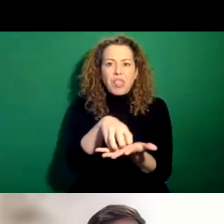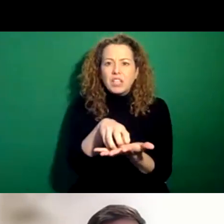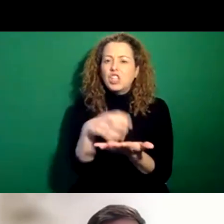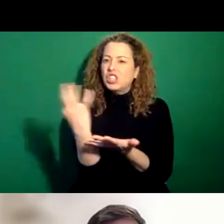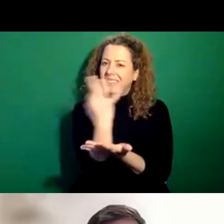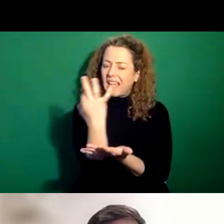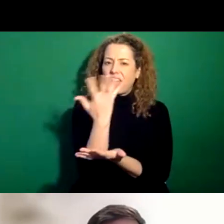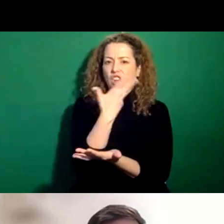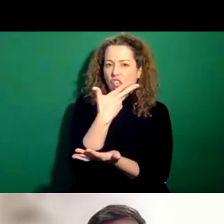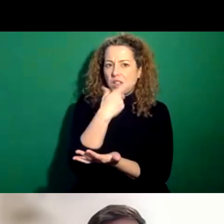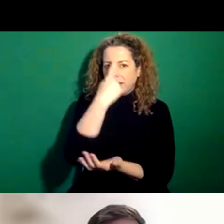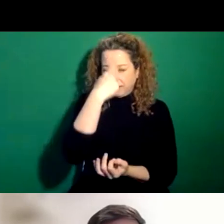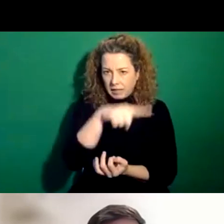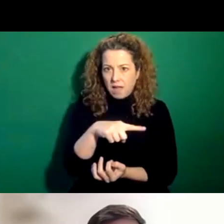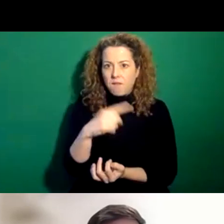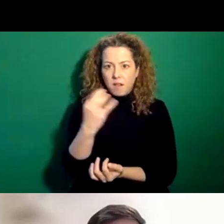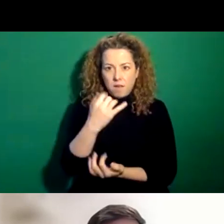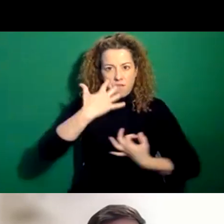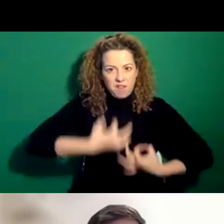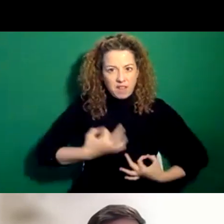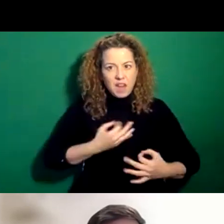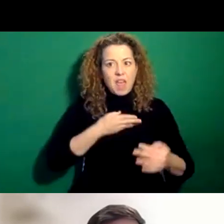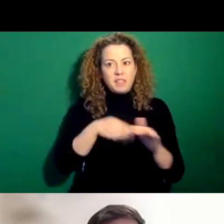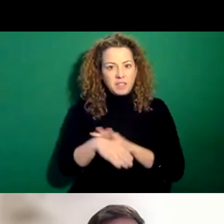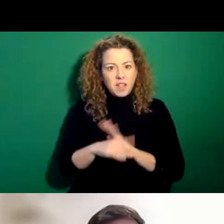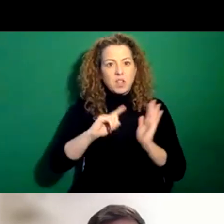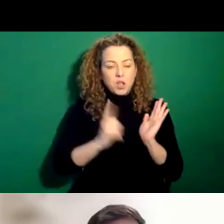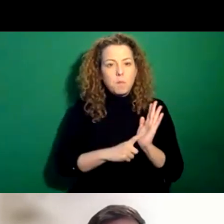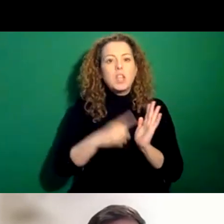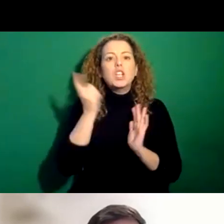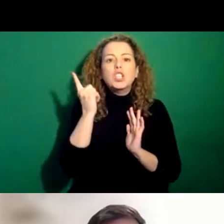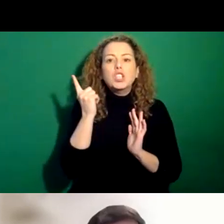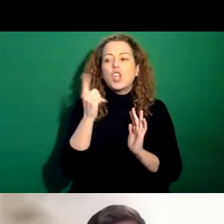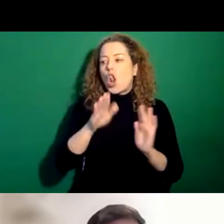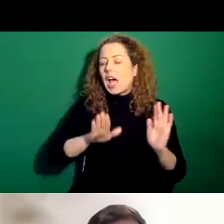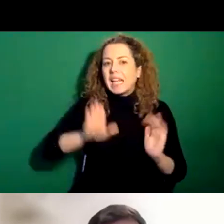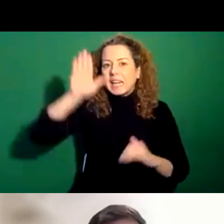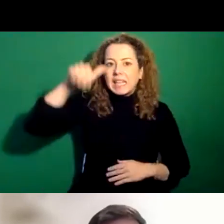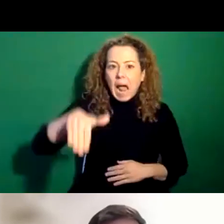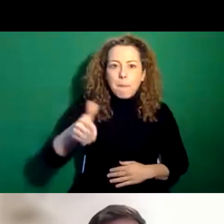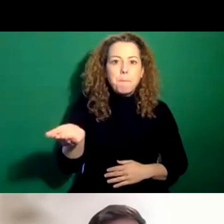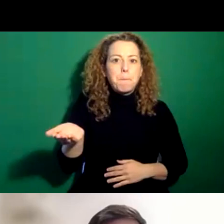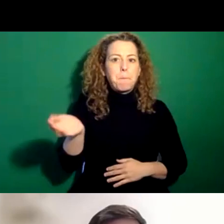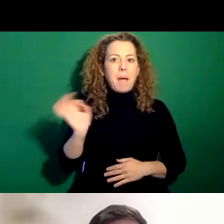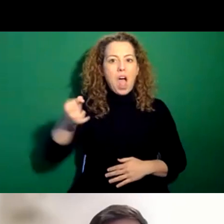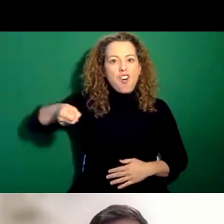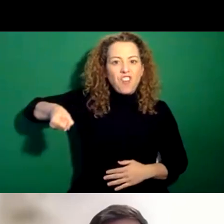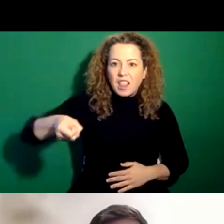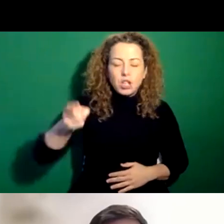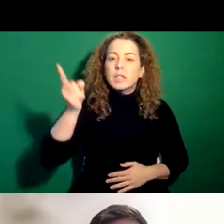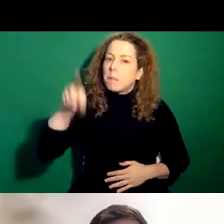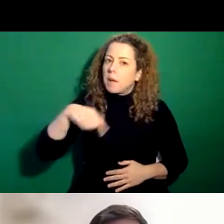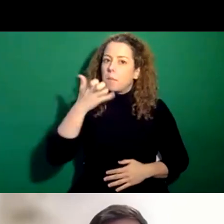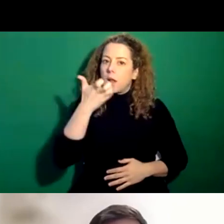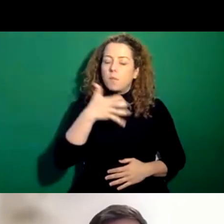en conocimiento de lo que es la verdadera accesibilidad, que no estamos hablando solo de rampas y de barandillas, sino que estamos